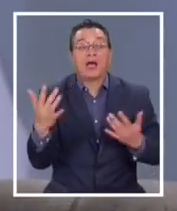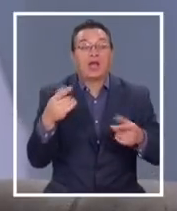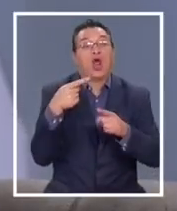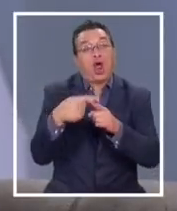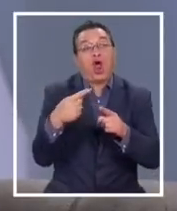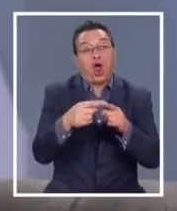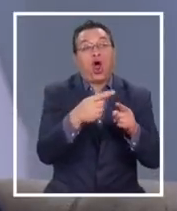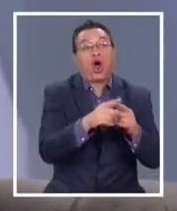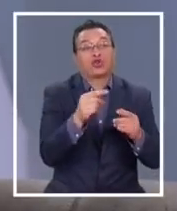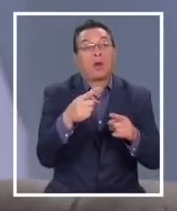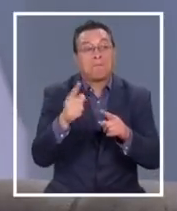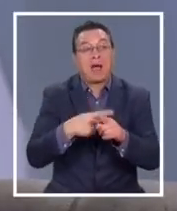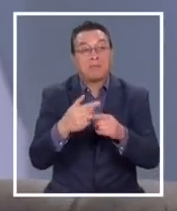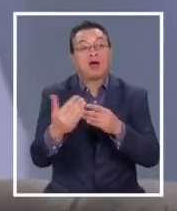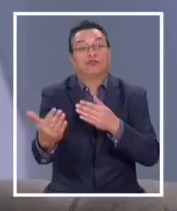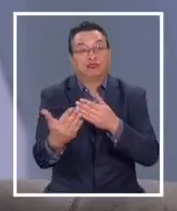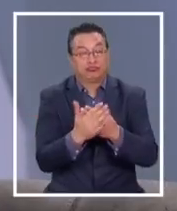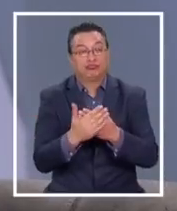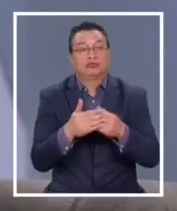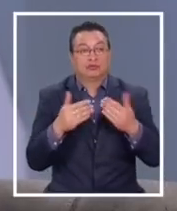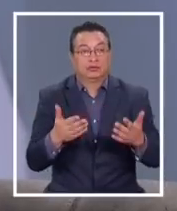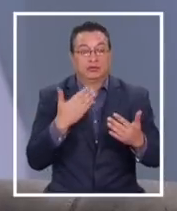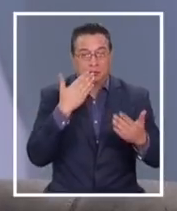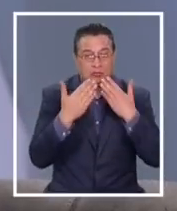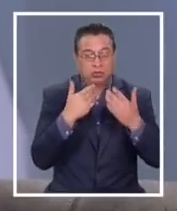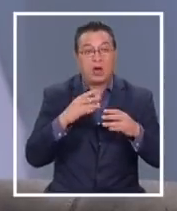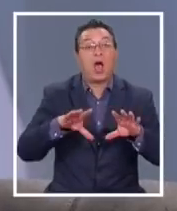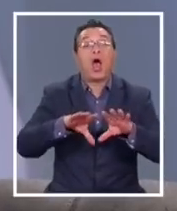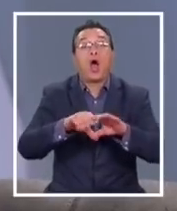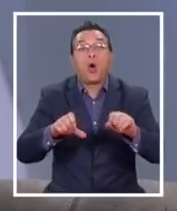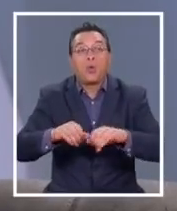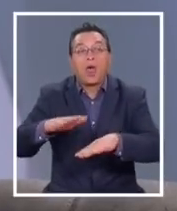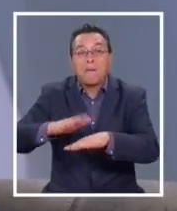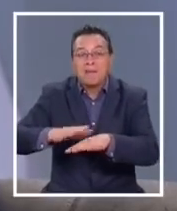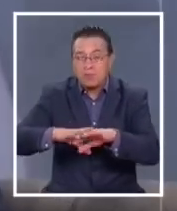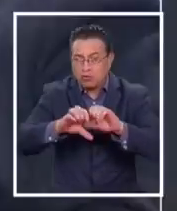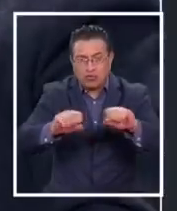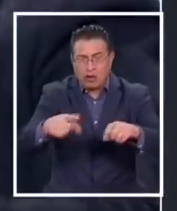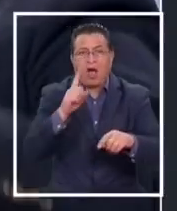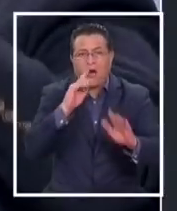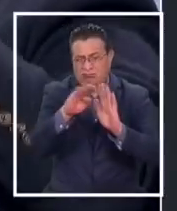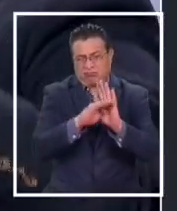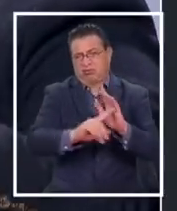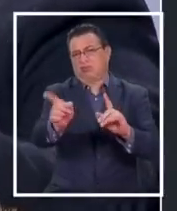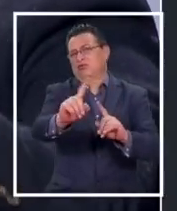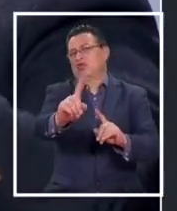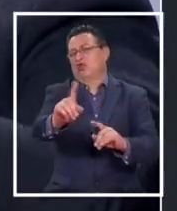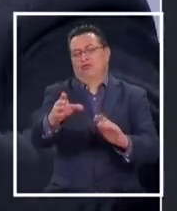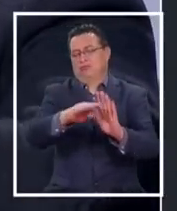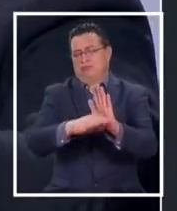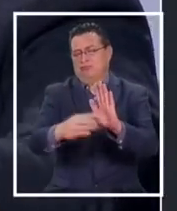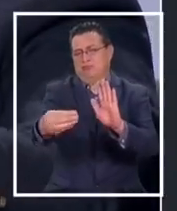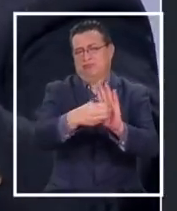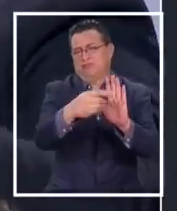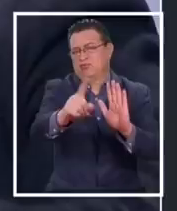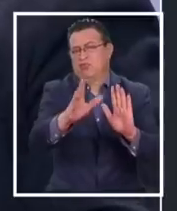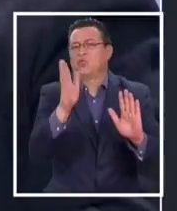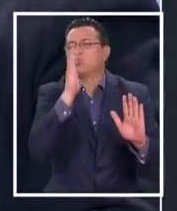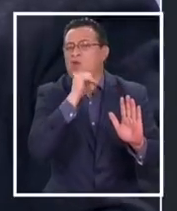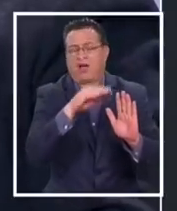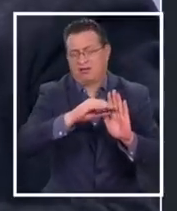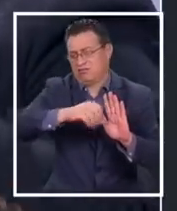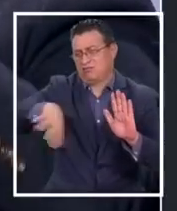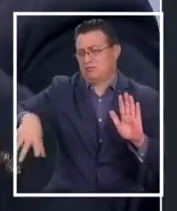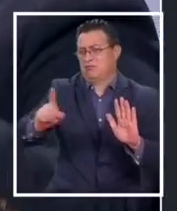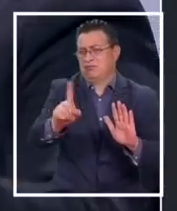más que van a venir. Pero si estamos fuera de la agenda de mínimos comunes. No está en la agenda de los mínimos comunes. Pero tiene que ver con el financiamiento. No está en la agenda de